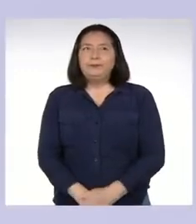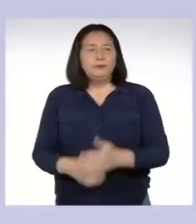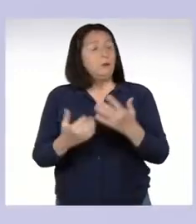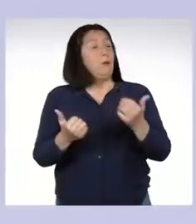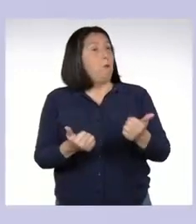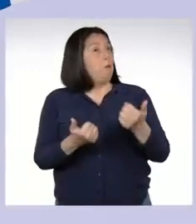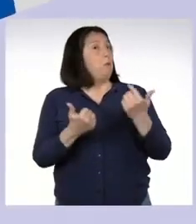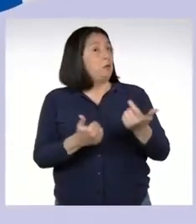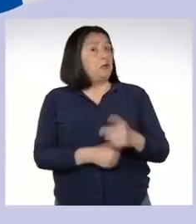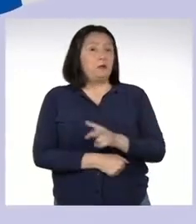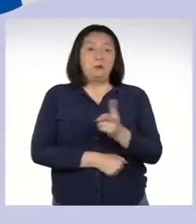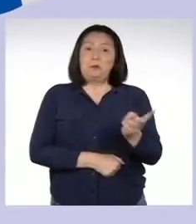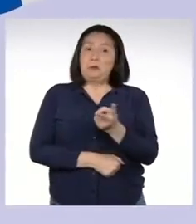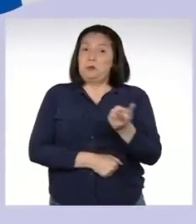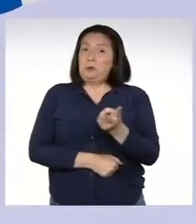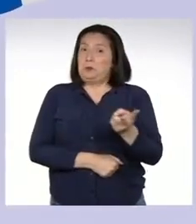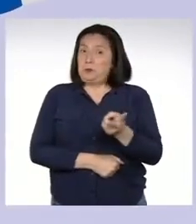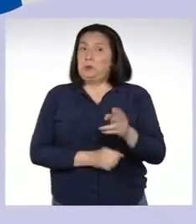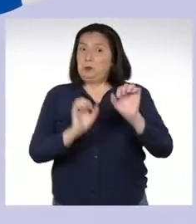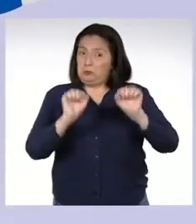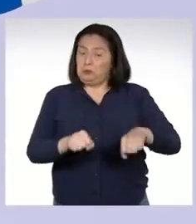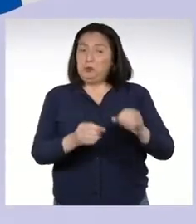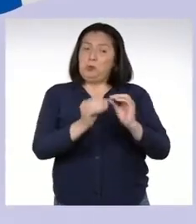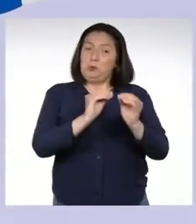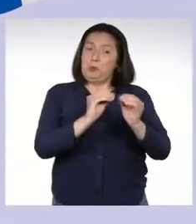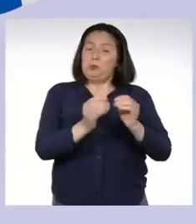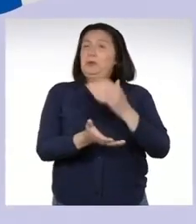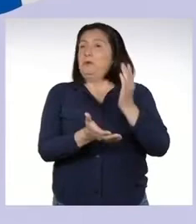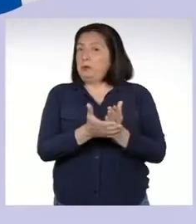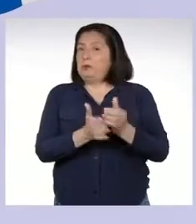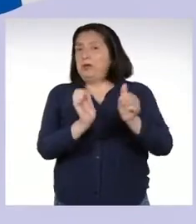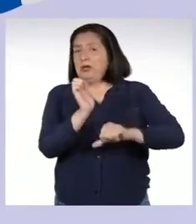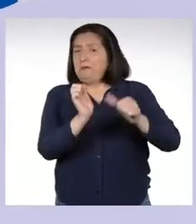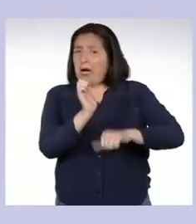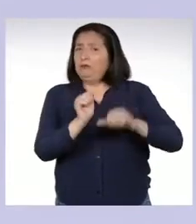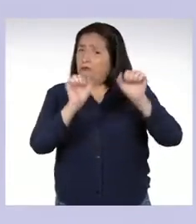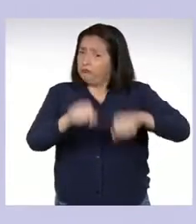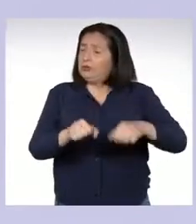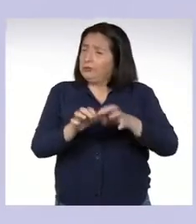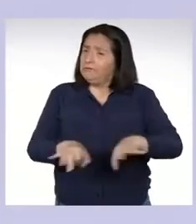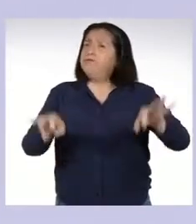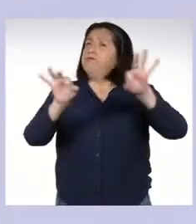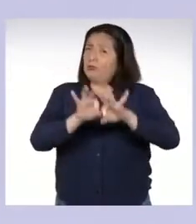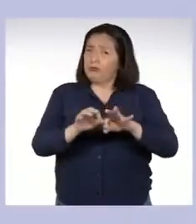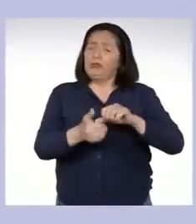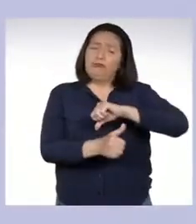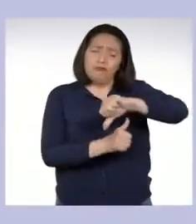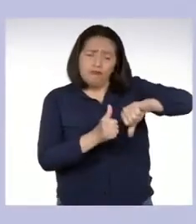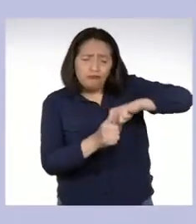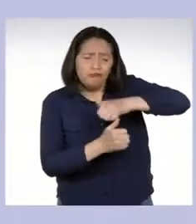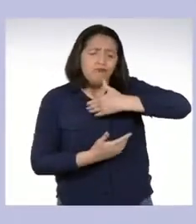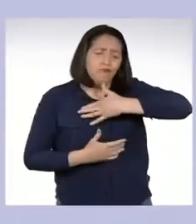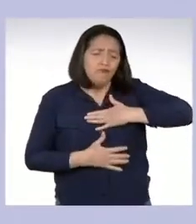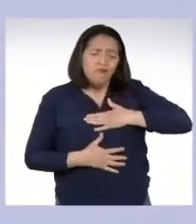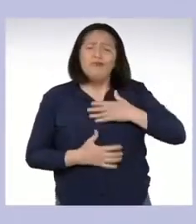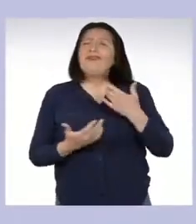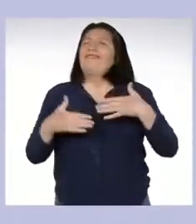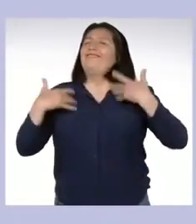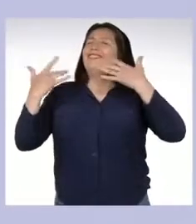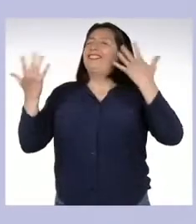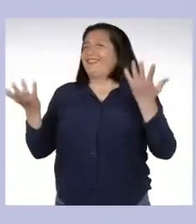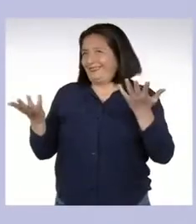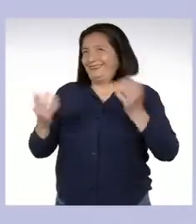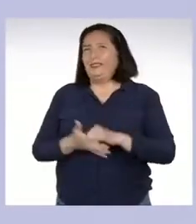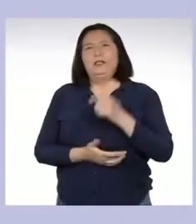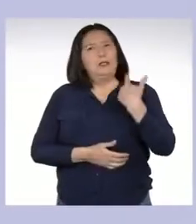Qué bueno que Juliana y Daniel solucionaron sus problemas. Siendo hermanos, es muy importante que vivan una convivencia tranquila, feliz y